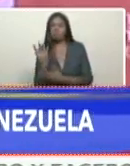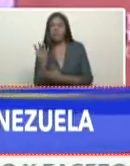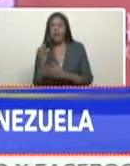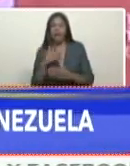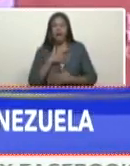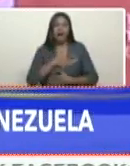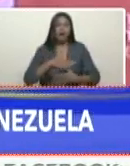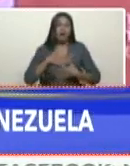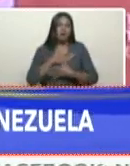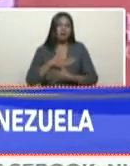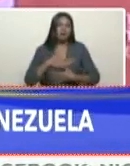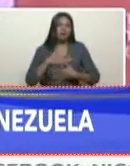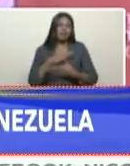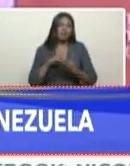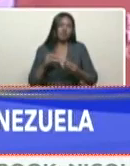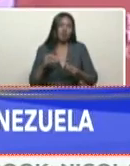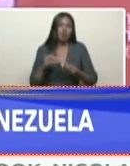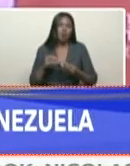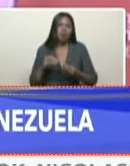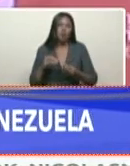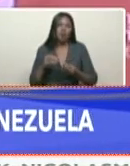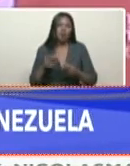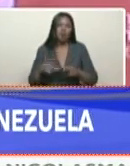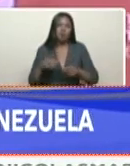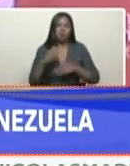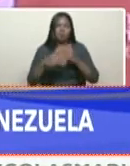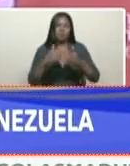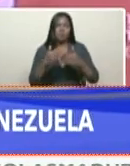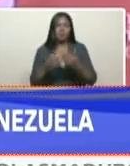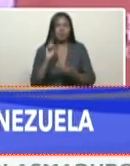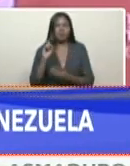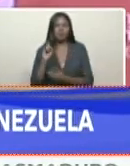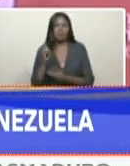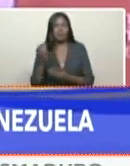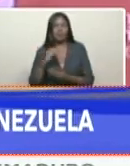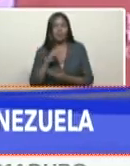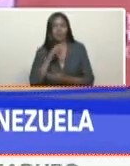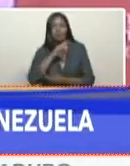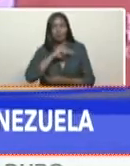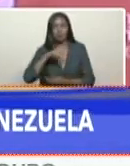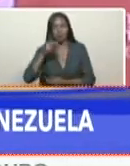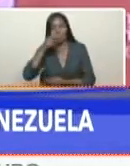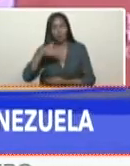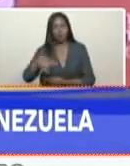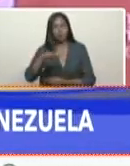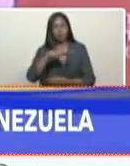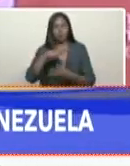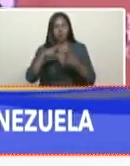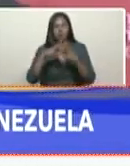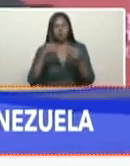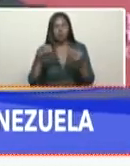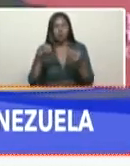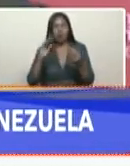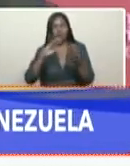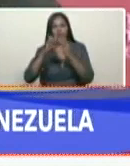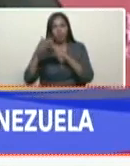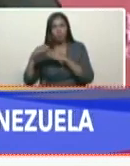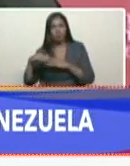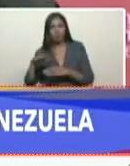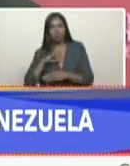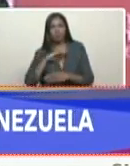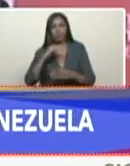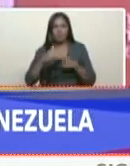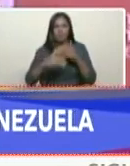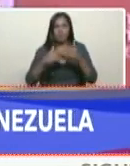manera encadenada las necesidades de nuestro pueblo en todas las comunidades